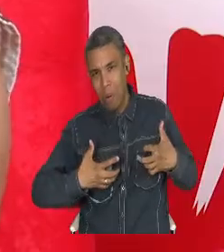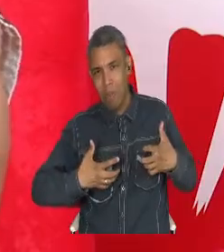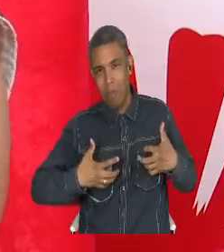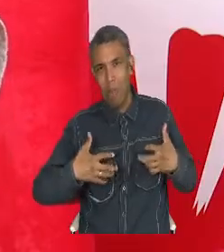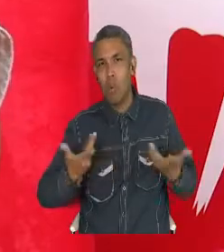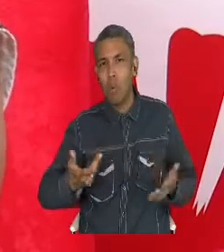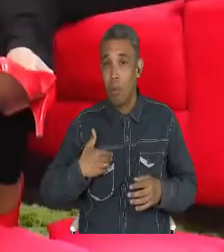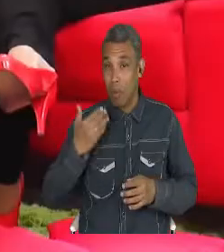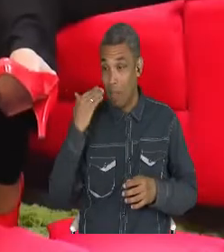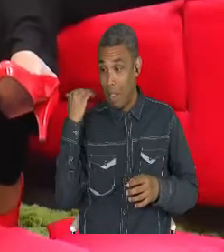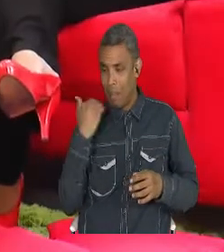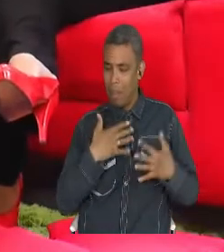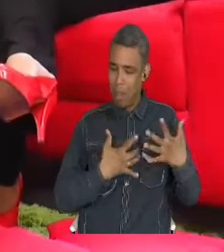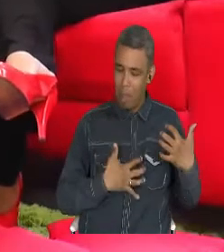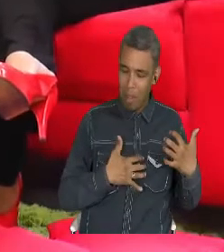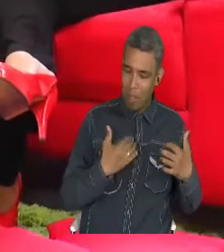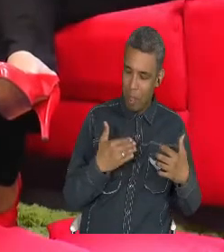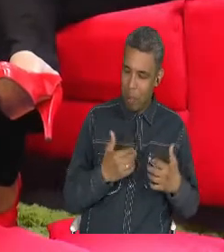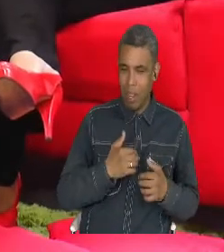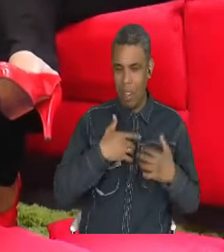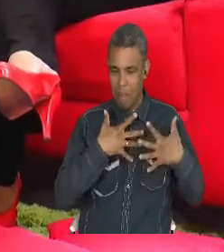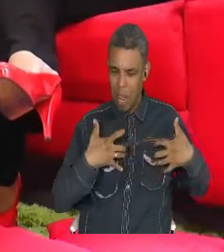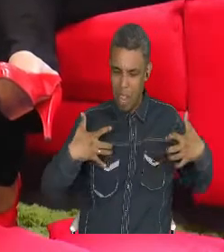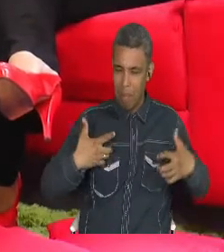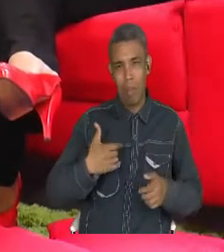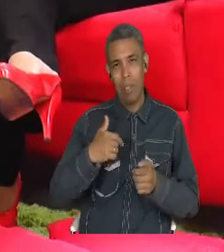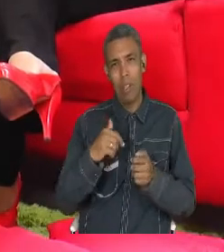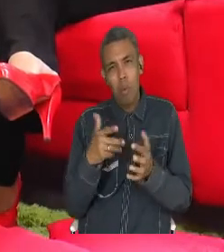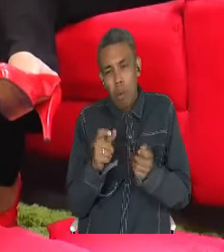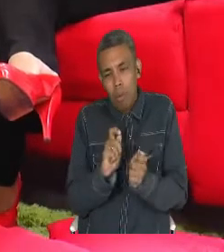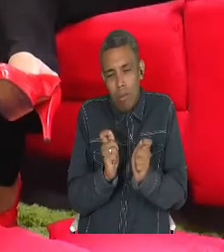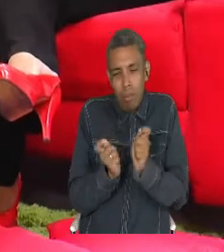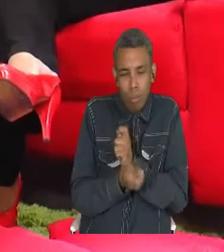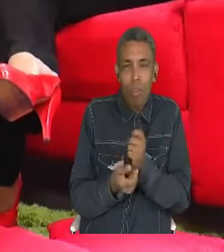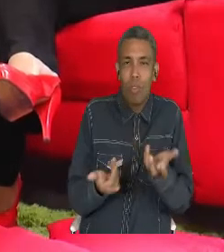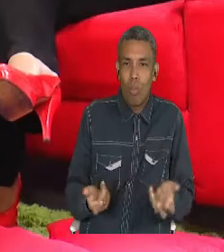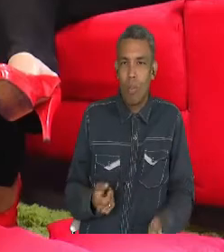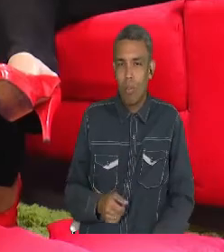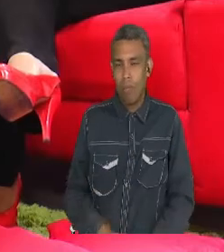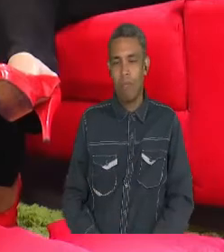el vallenato es su fuerte? Bueno, Sandra Montañez